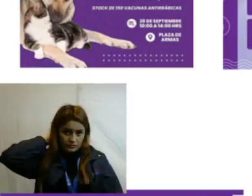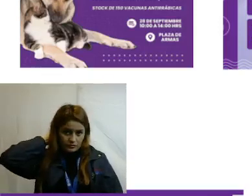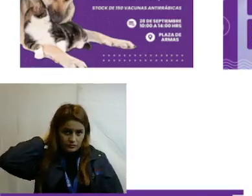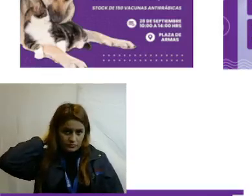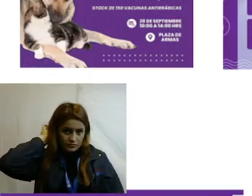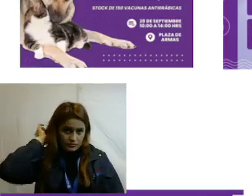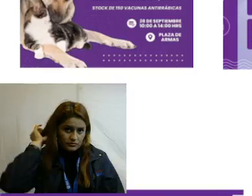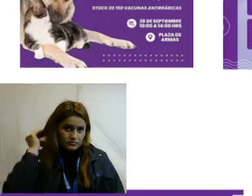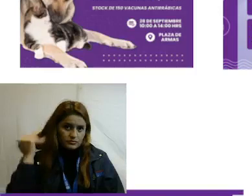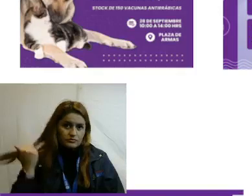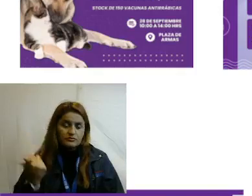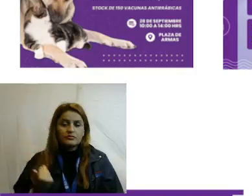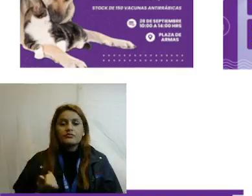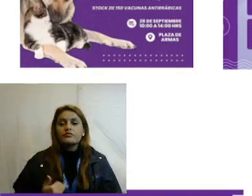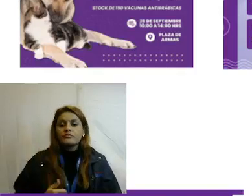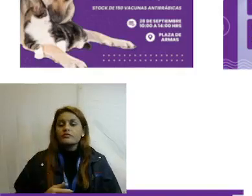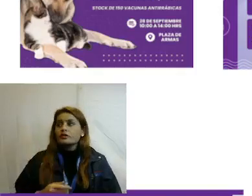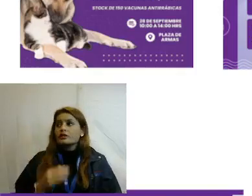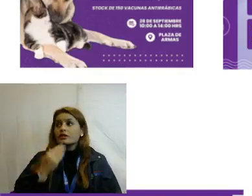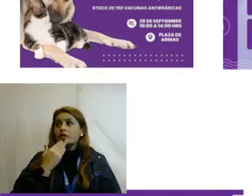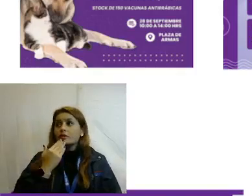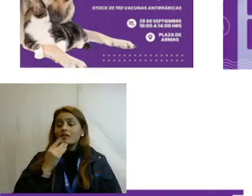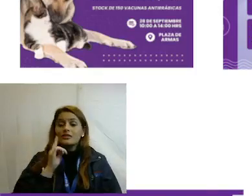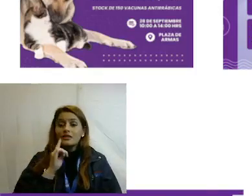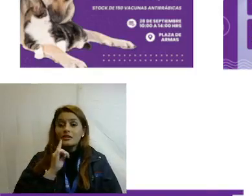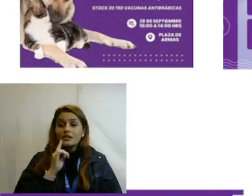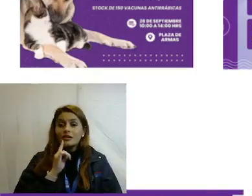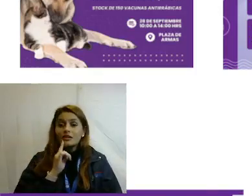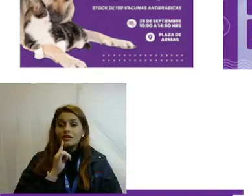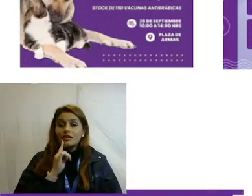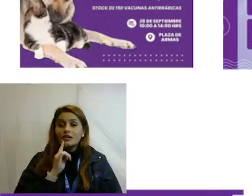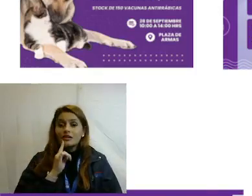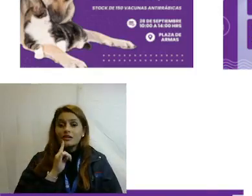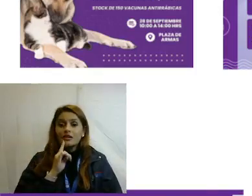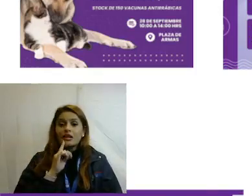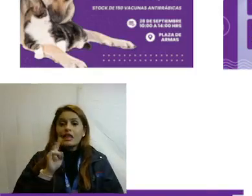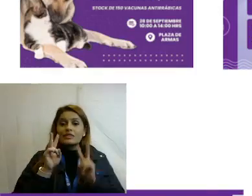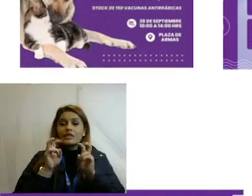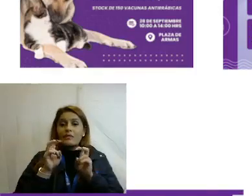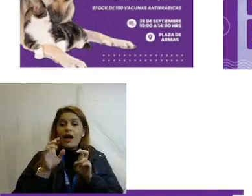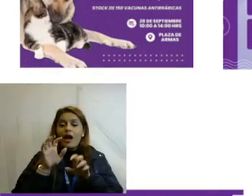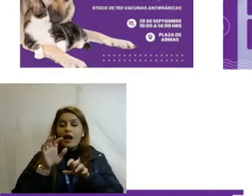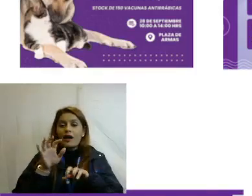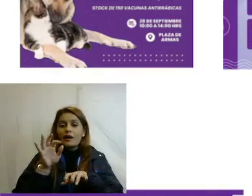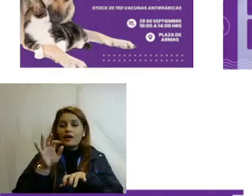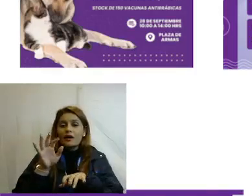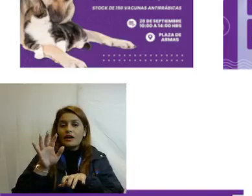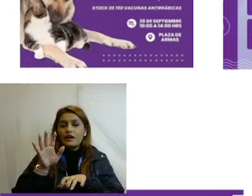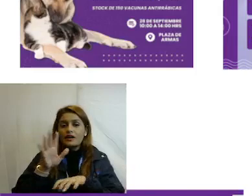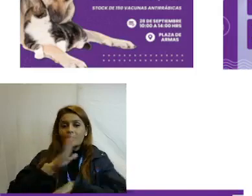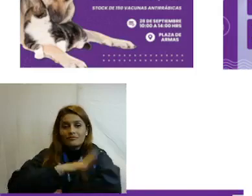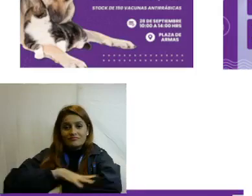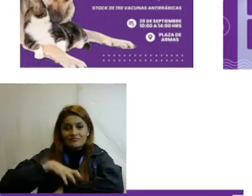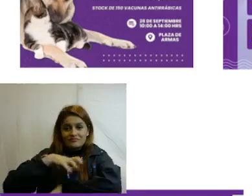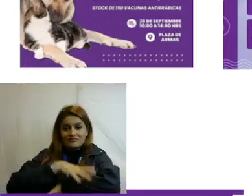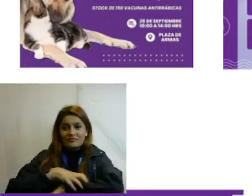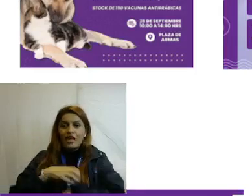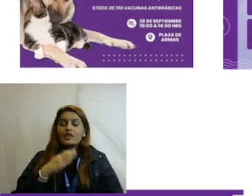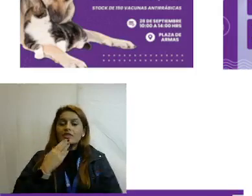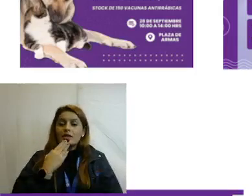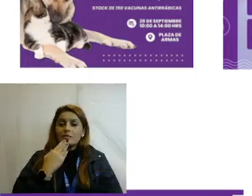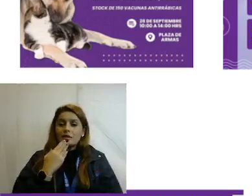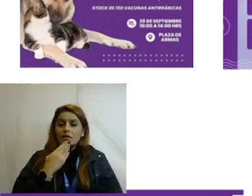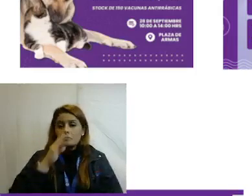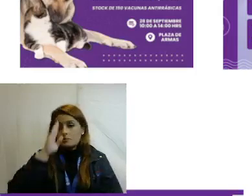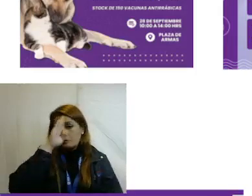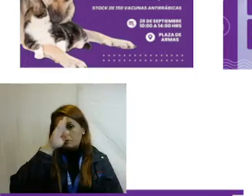en diversos puntos de la comuna. También tenemos la campaña canina, que se realiza en julio para celebrar la efeméride del Día del Perro y del